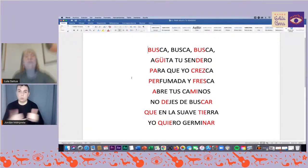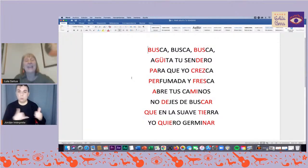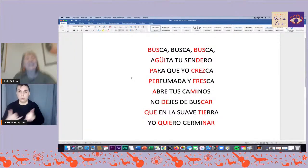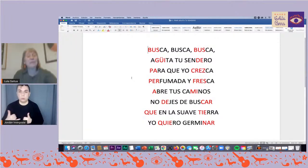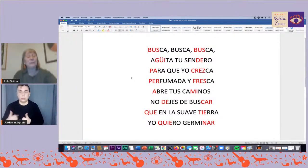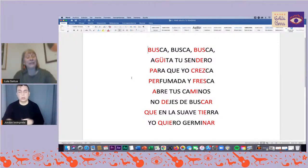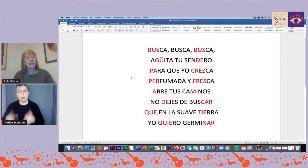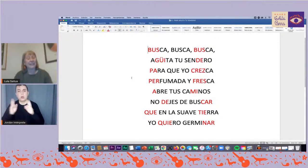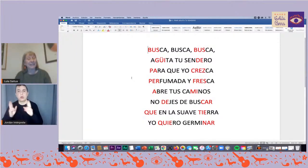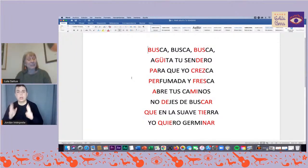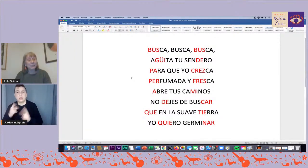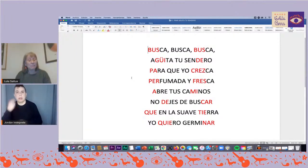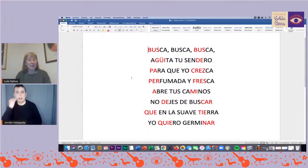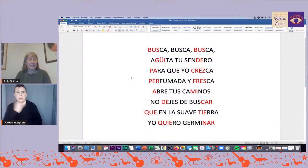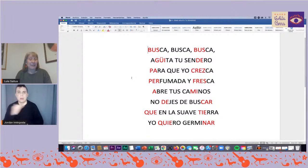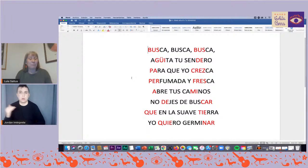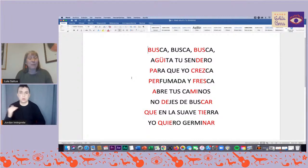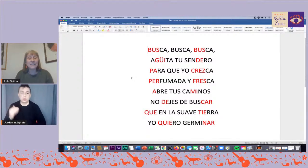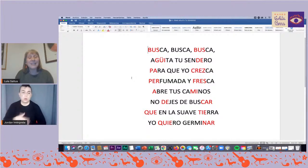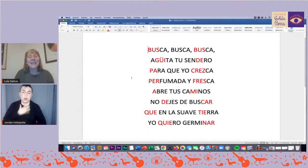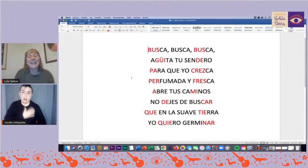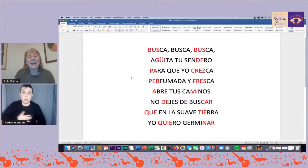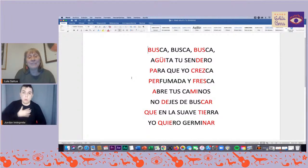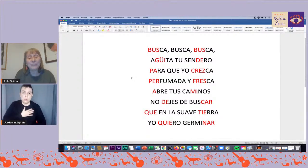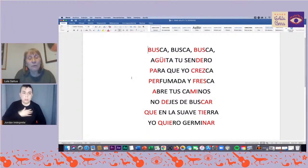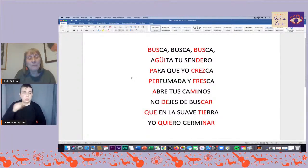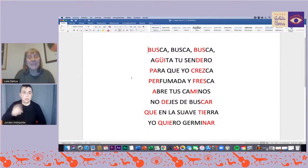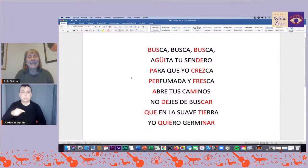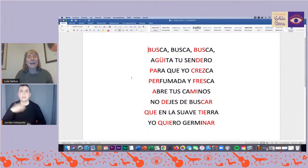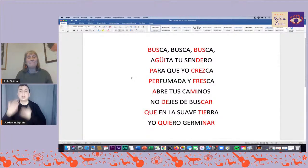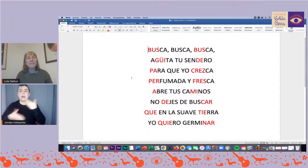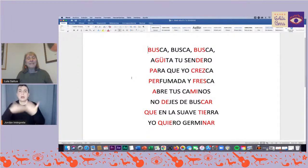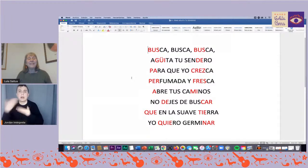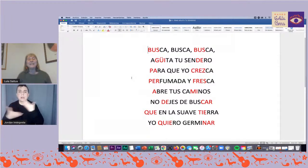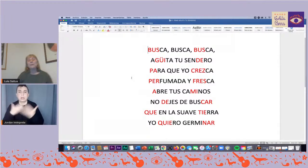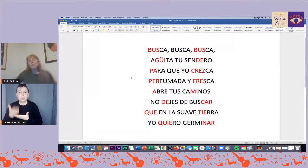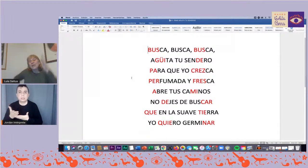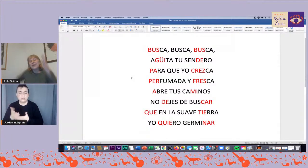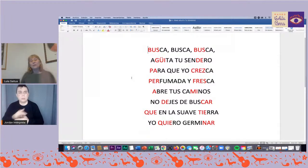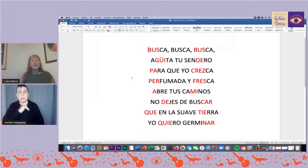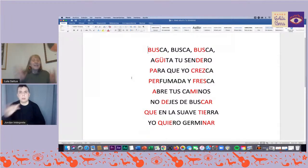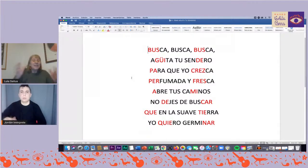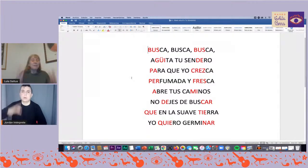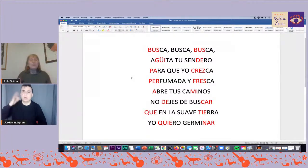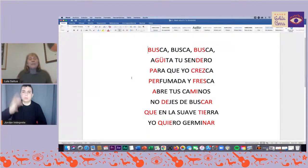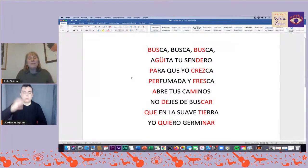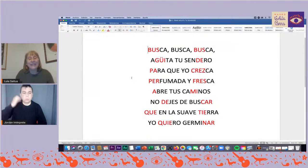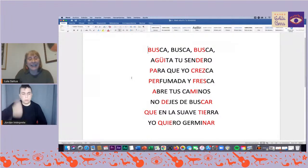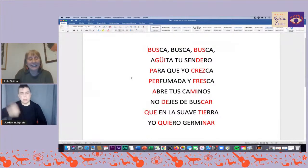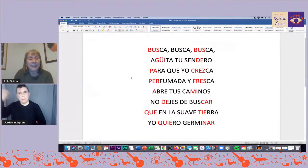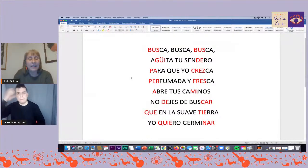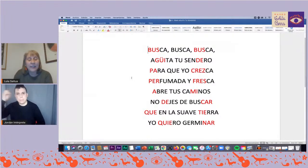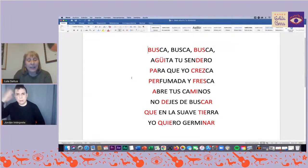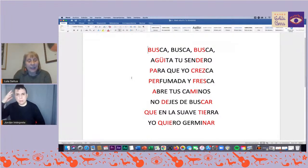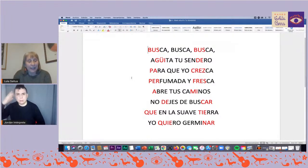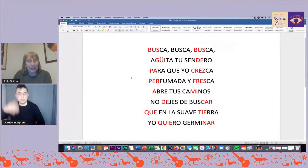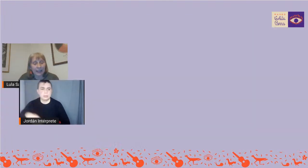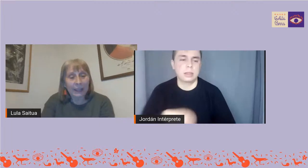que a los niños les haya gustado esta canción para que después la tomen y la aprendan y jueguen con ella y puedan